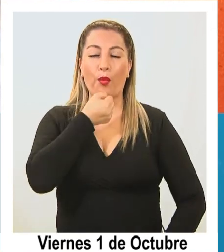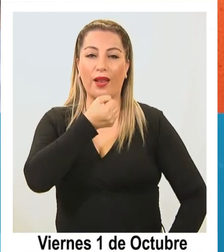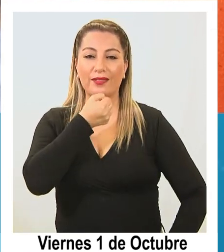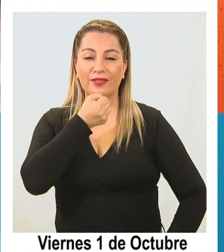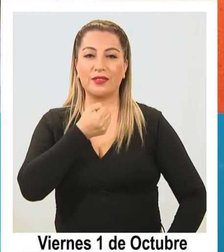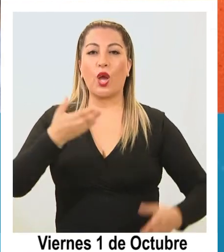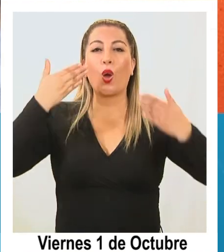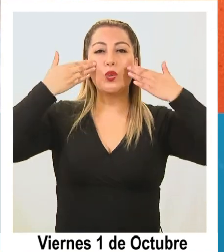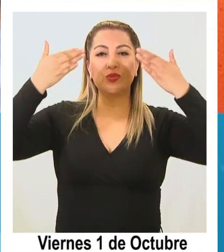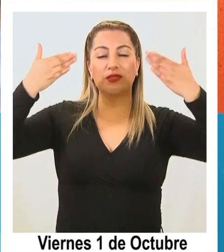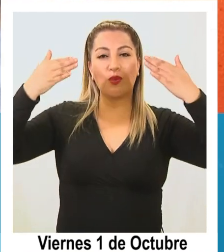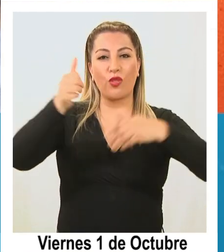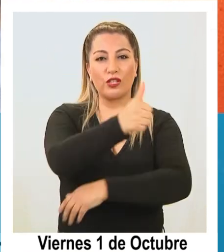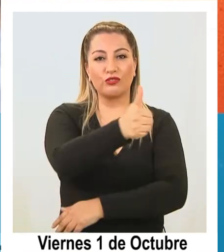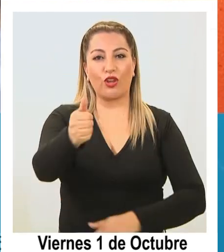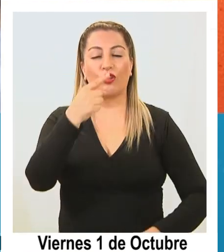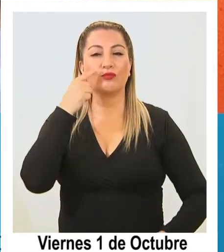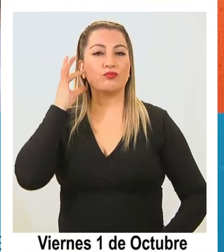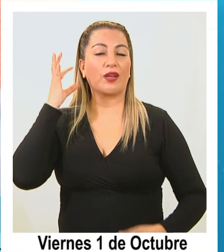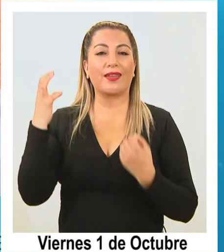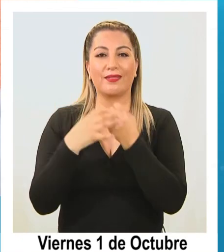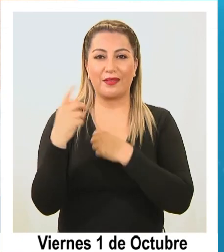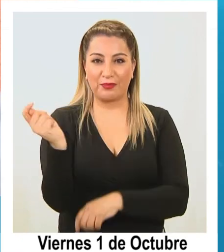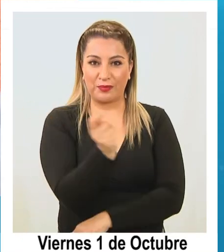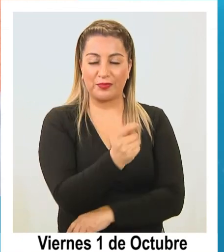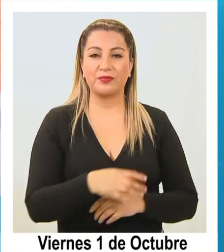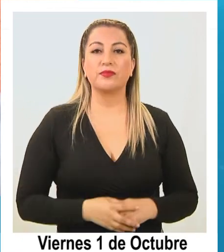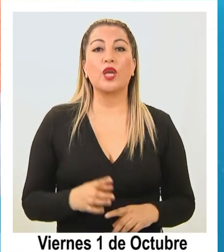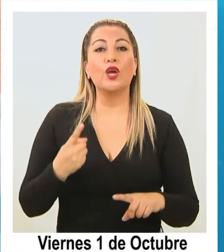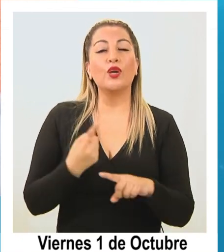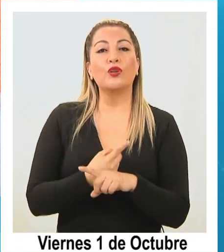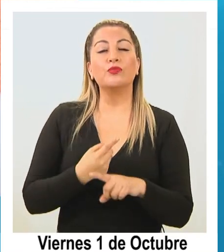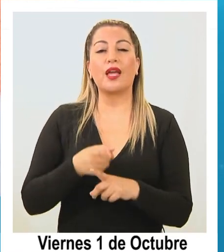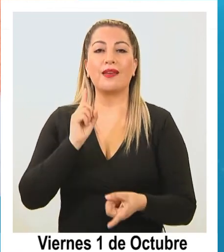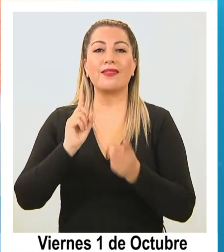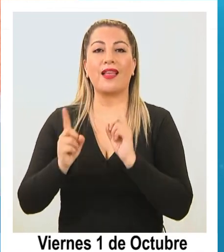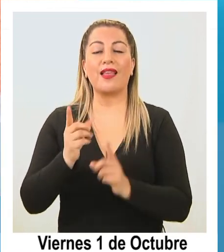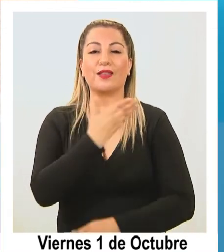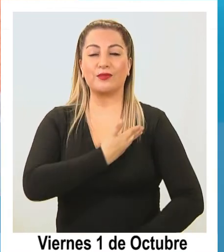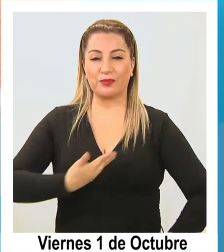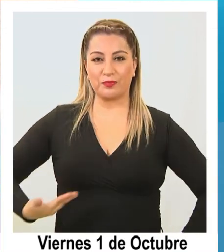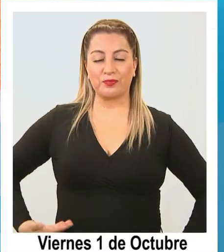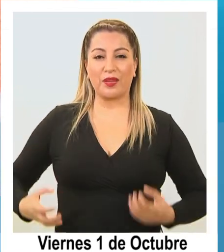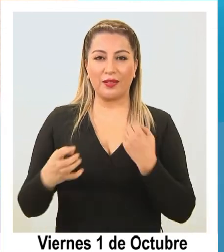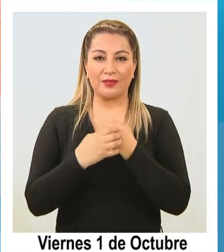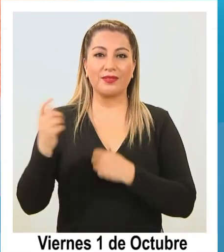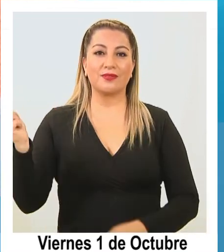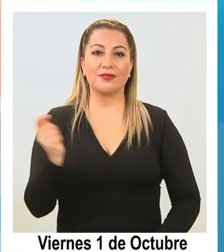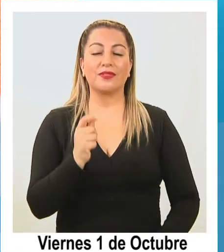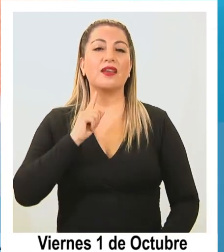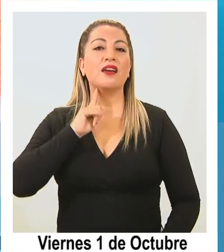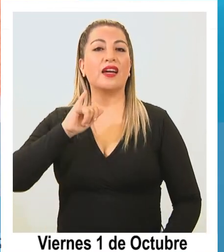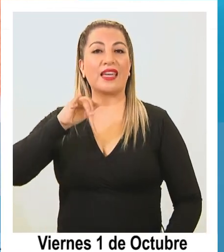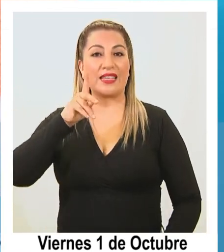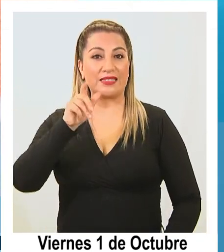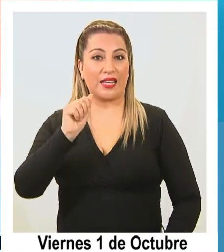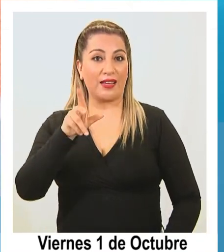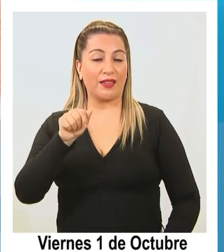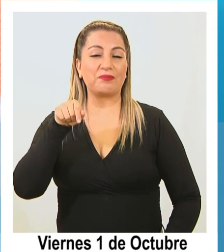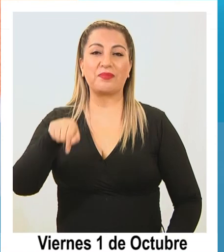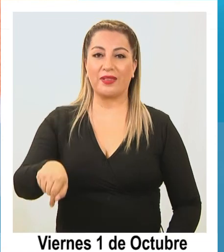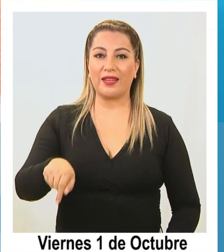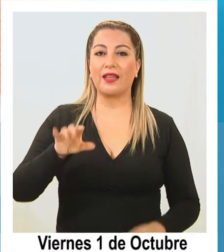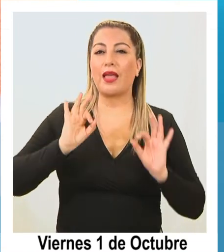Un saludo a toda la comunidad tarapaqueña. Conversábamos con el delegado presidencial regional de Tarapacá, Miguel Ángel Quesada, en